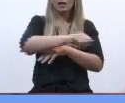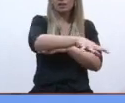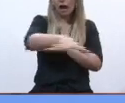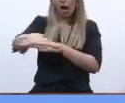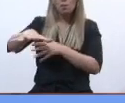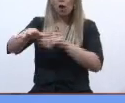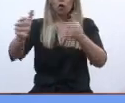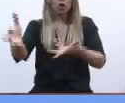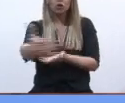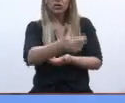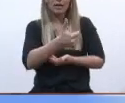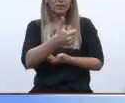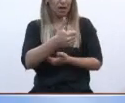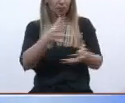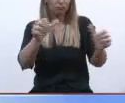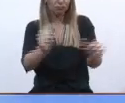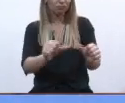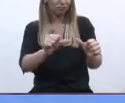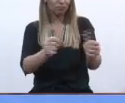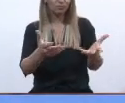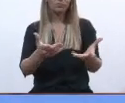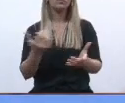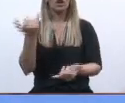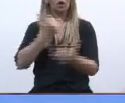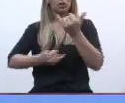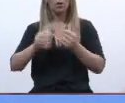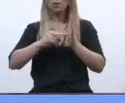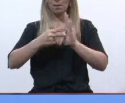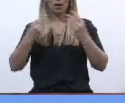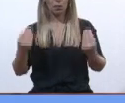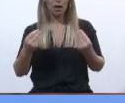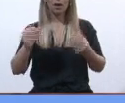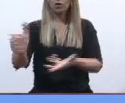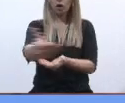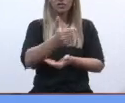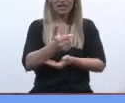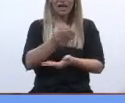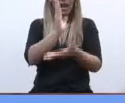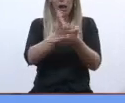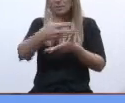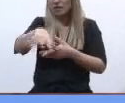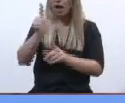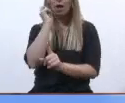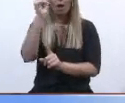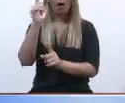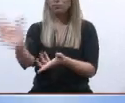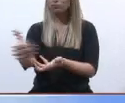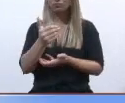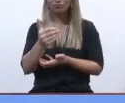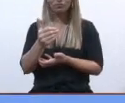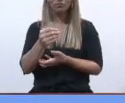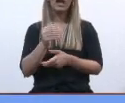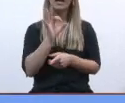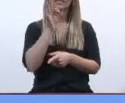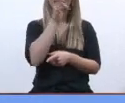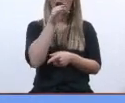Les comentó cuál era el problema. La mitad de la cosecha se iba a poder lograr. La mitad de los cerdos